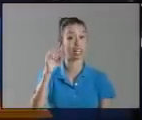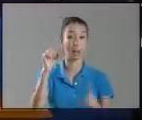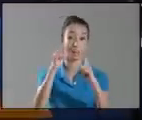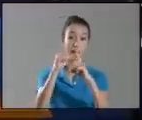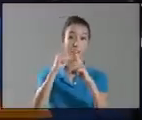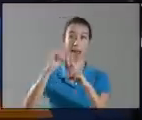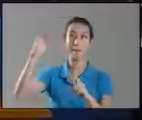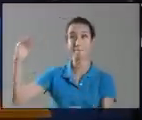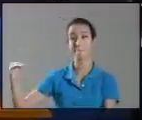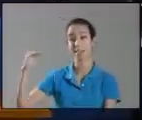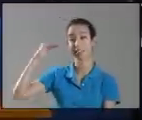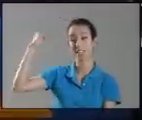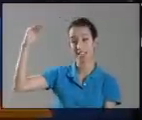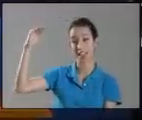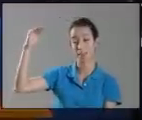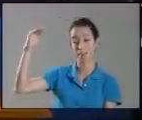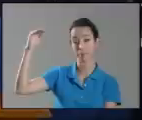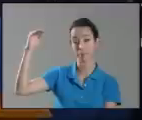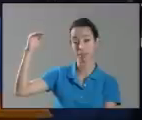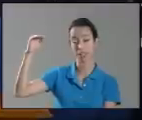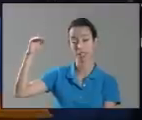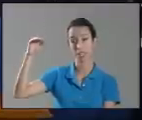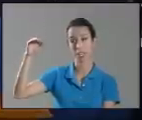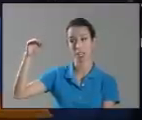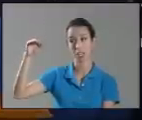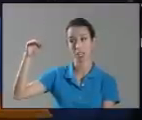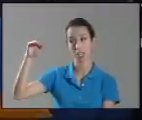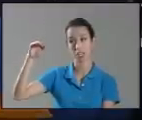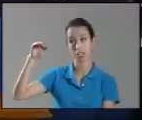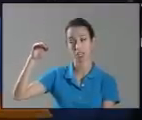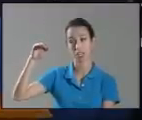Eso es solo para hacerle reflexión de la palabra medida.